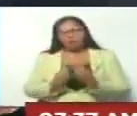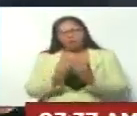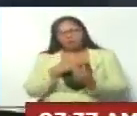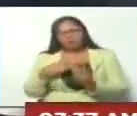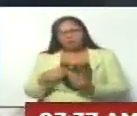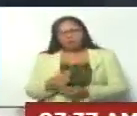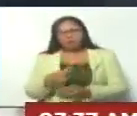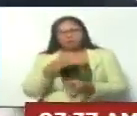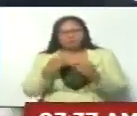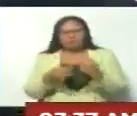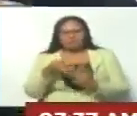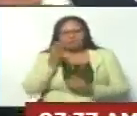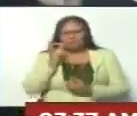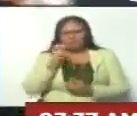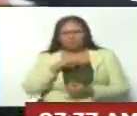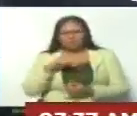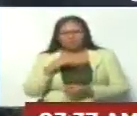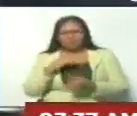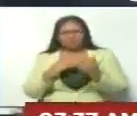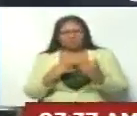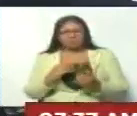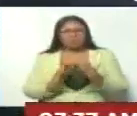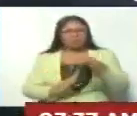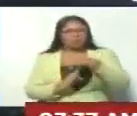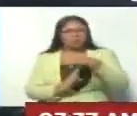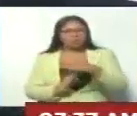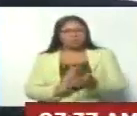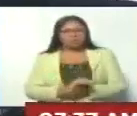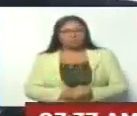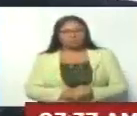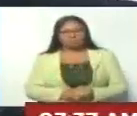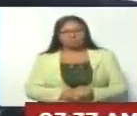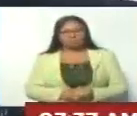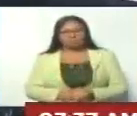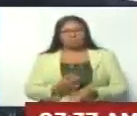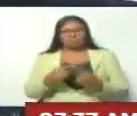acompañarnos. ¿Se puede terminar el cafecito mientras nosotros mandamos al corte con un tema? Otro